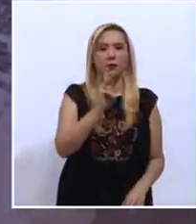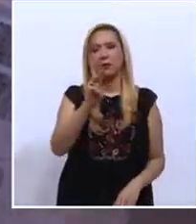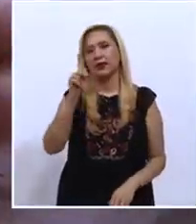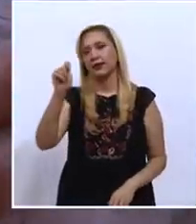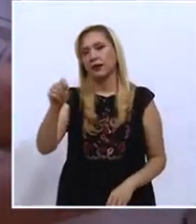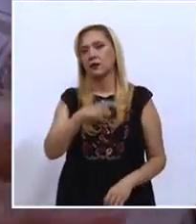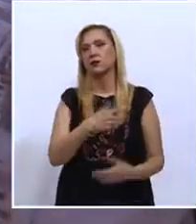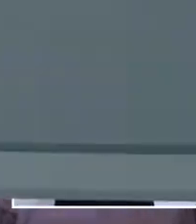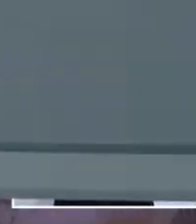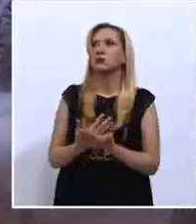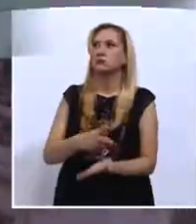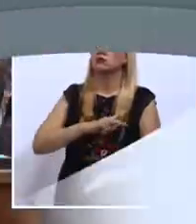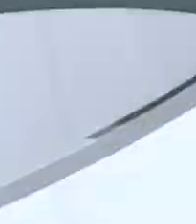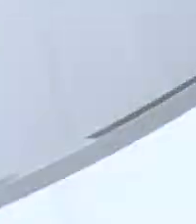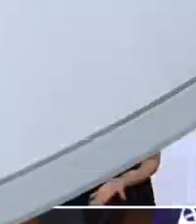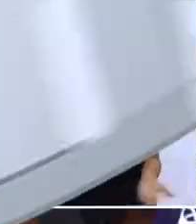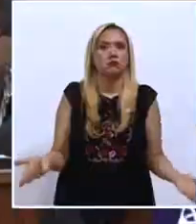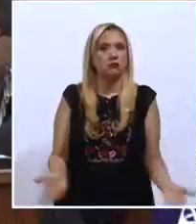Trabajo.